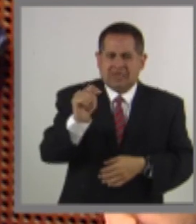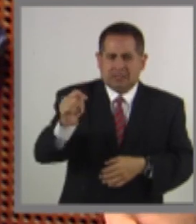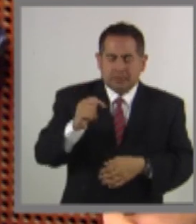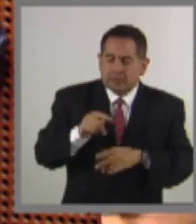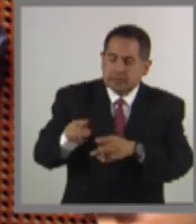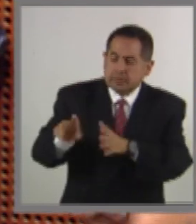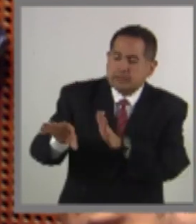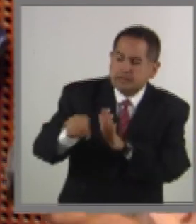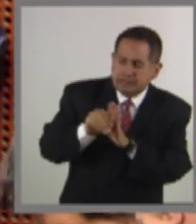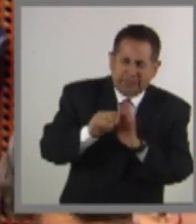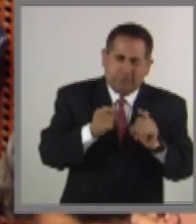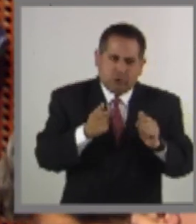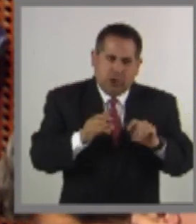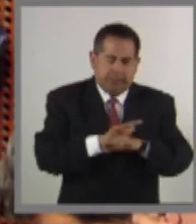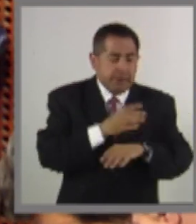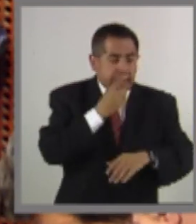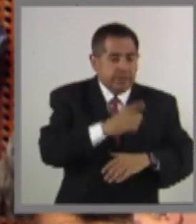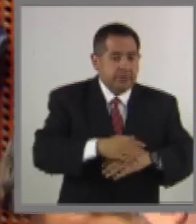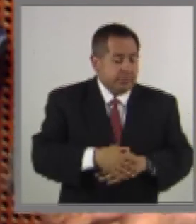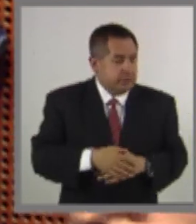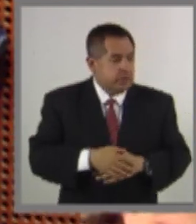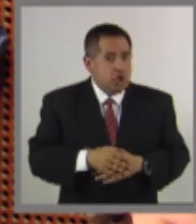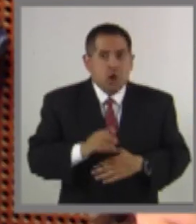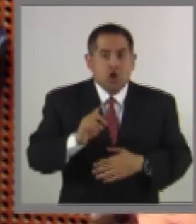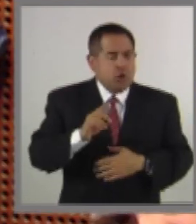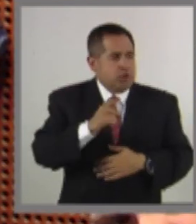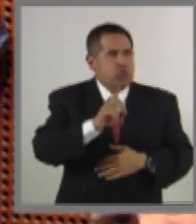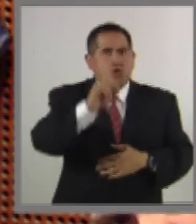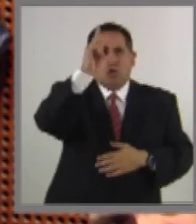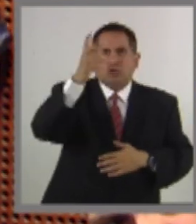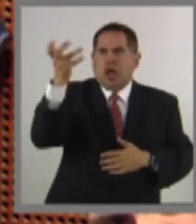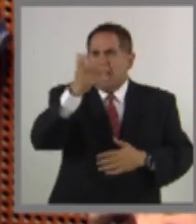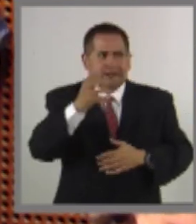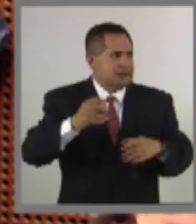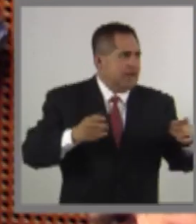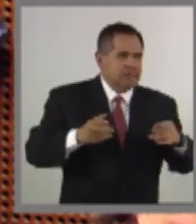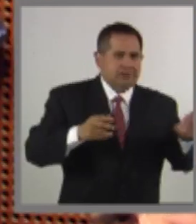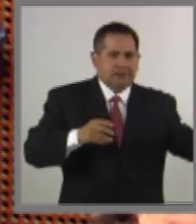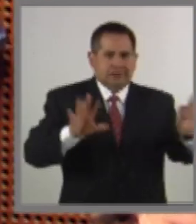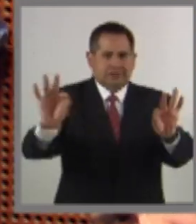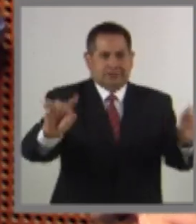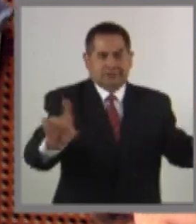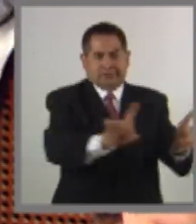a decir diferente. Dios los crea y ellos se juntan. ¡Felicidades!